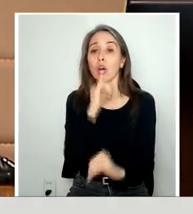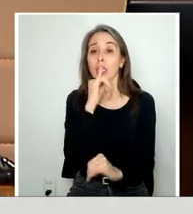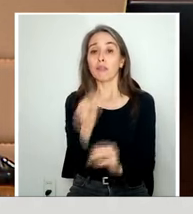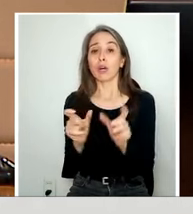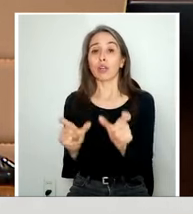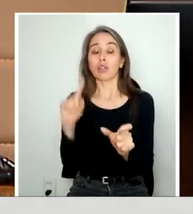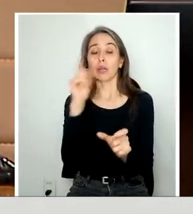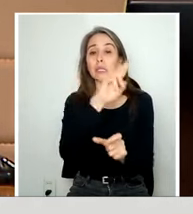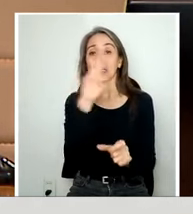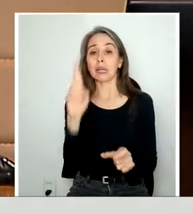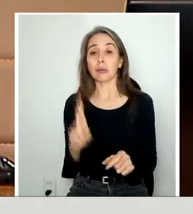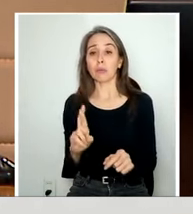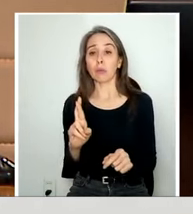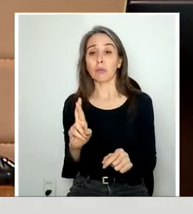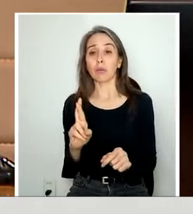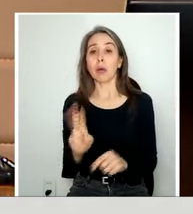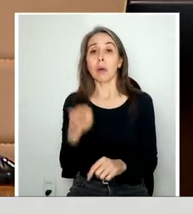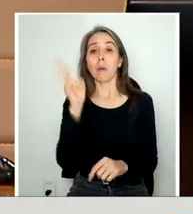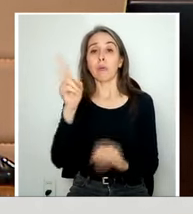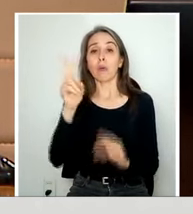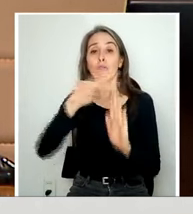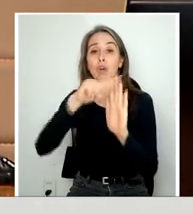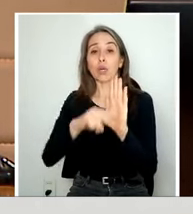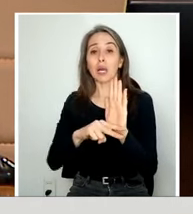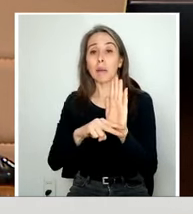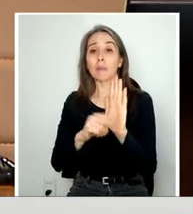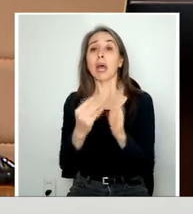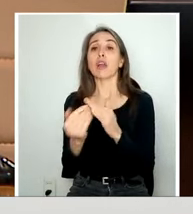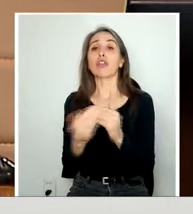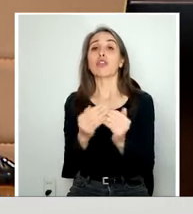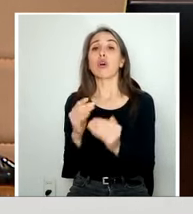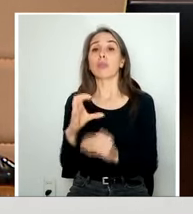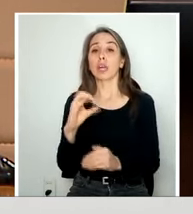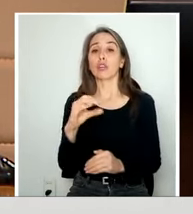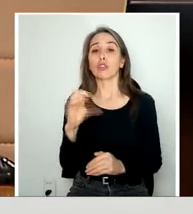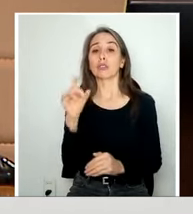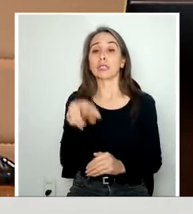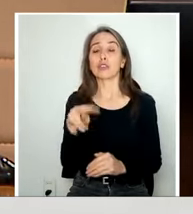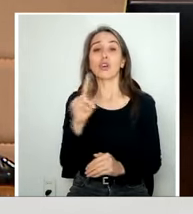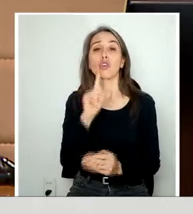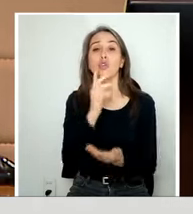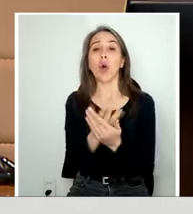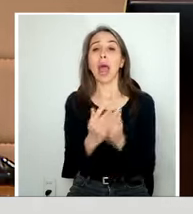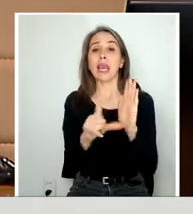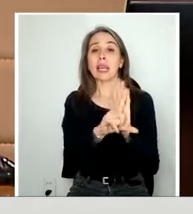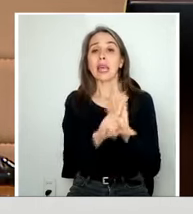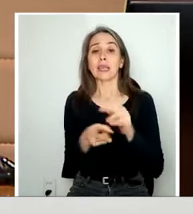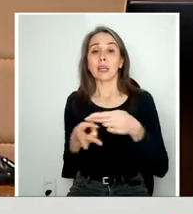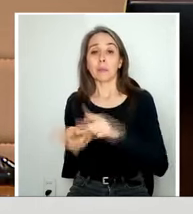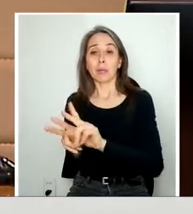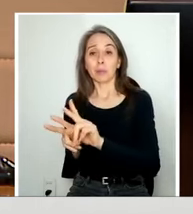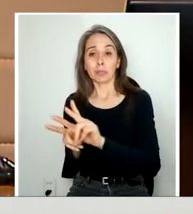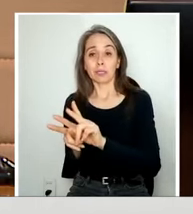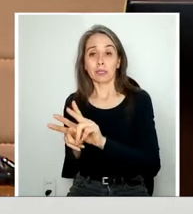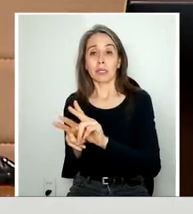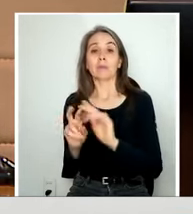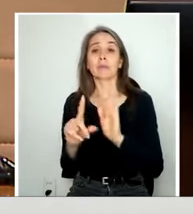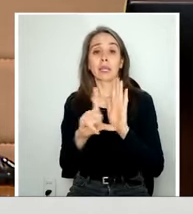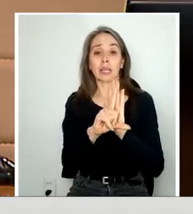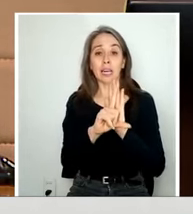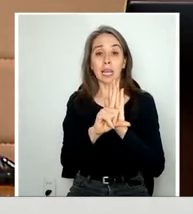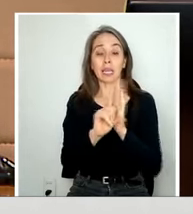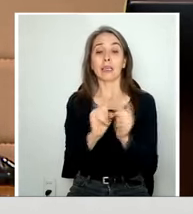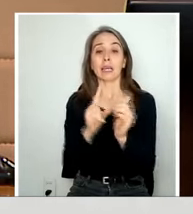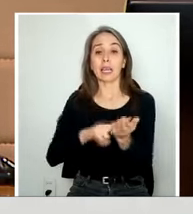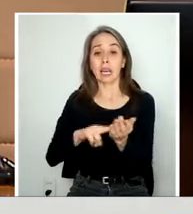de la república prohibió modificar la ubicación de las concesiones porque no existía una ley que lo permita esa ley fue una realidad año